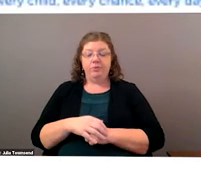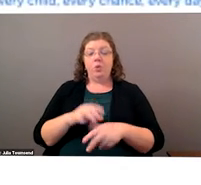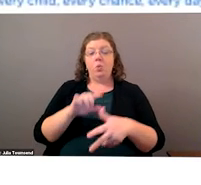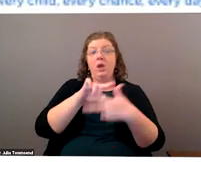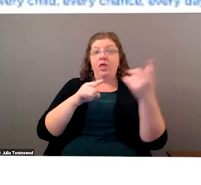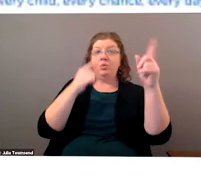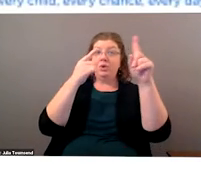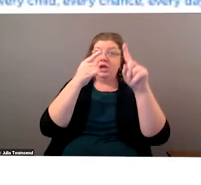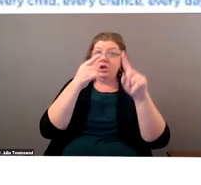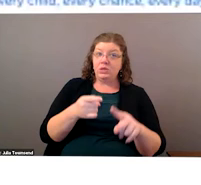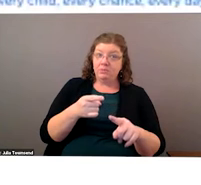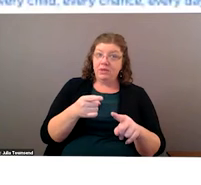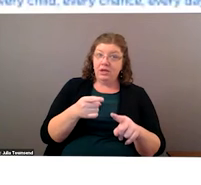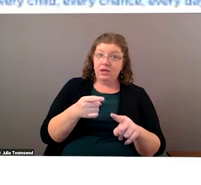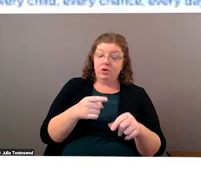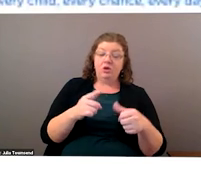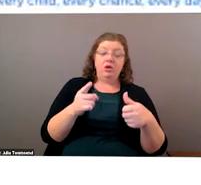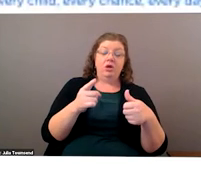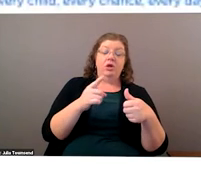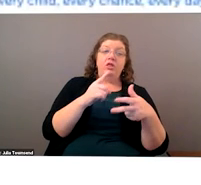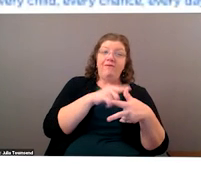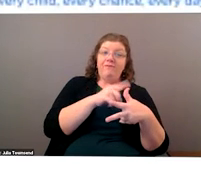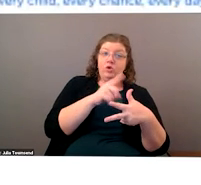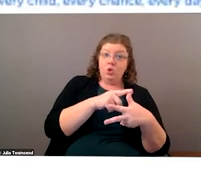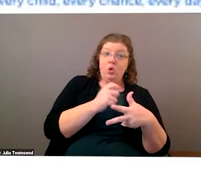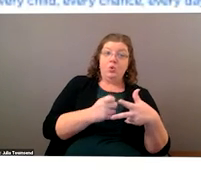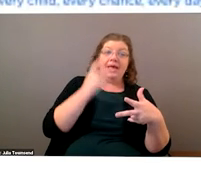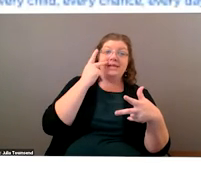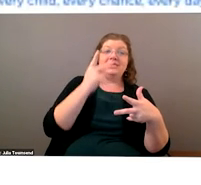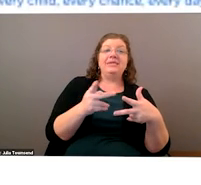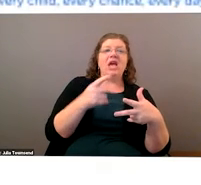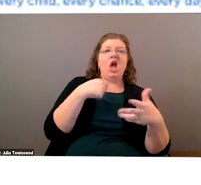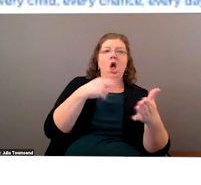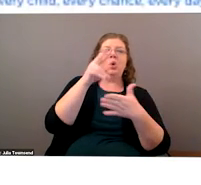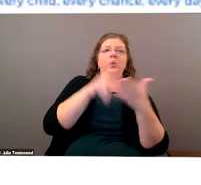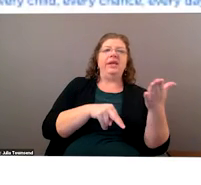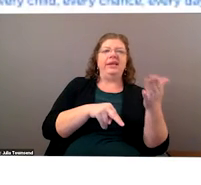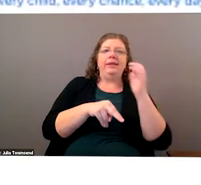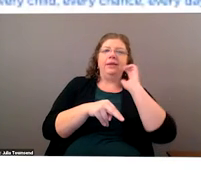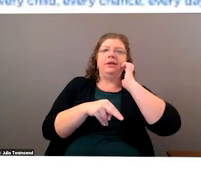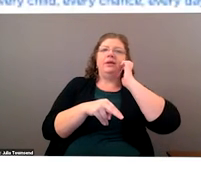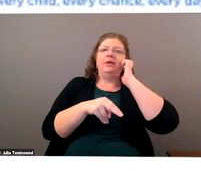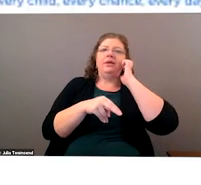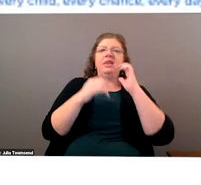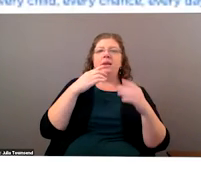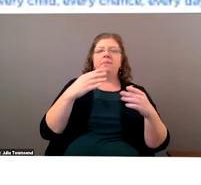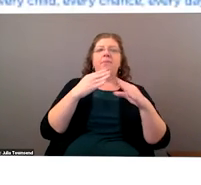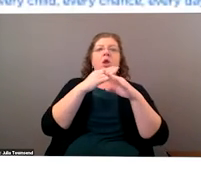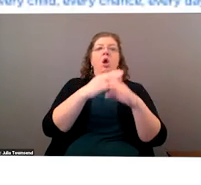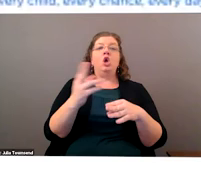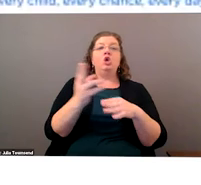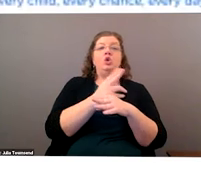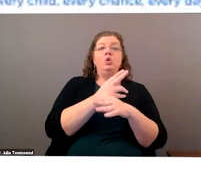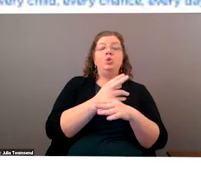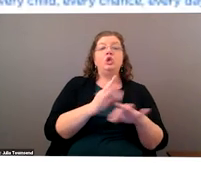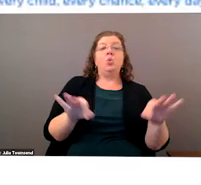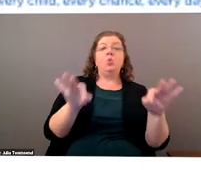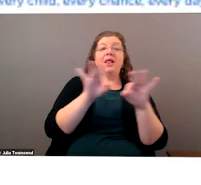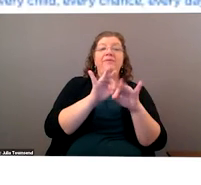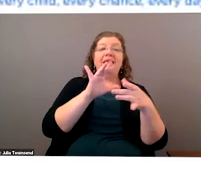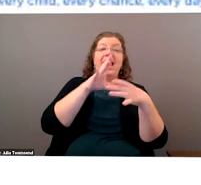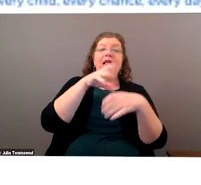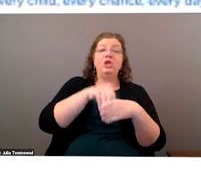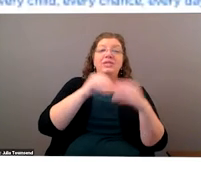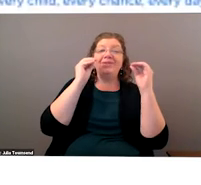la primera, como ustedes pueden ver, la voy a leer, dado que está aquí, es el uso de instrucción relevante e